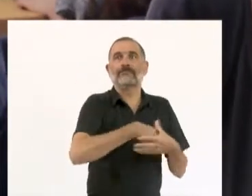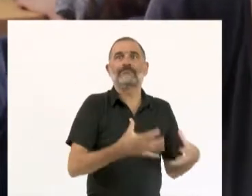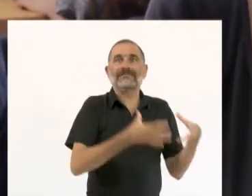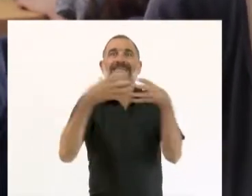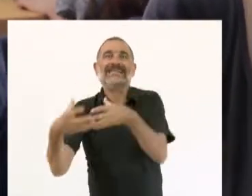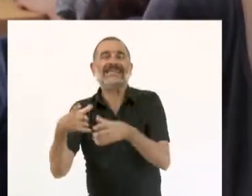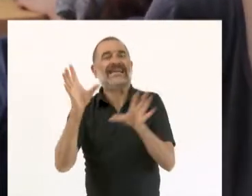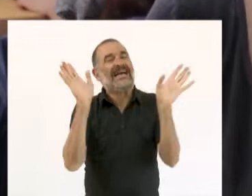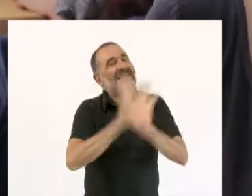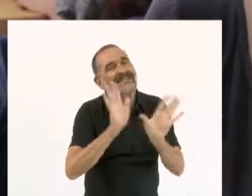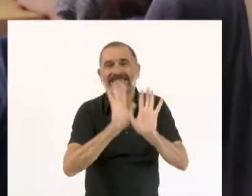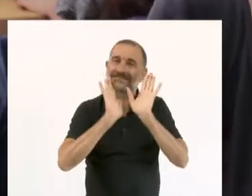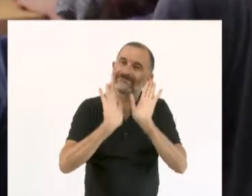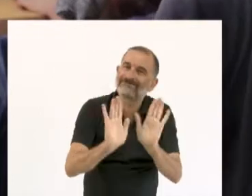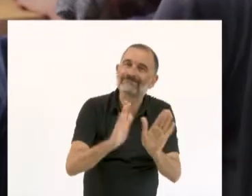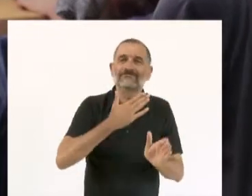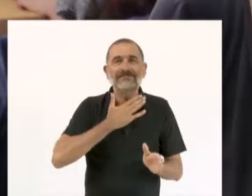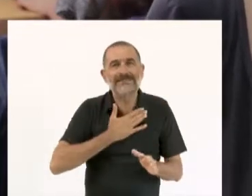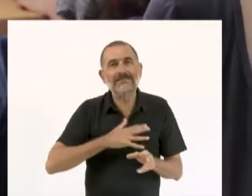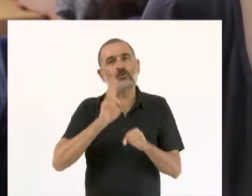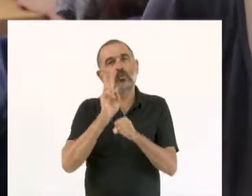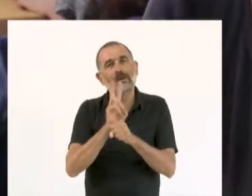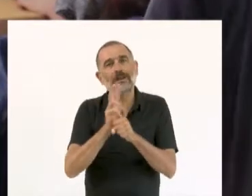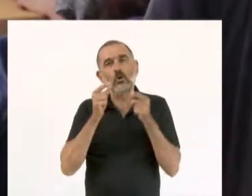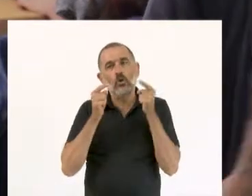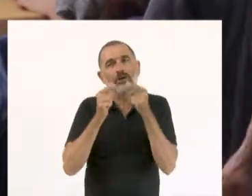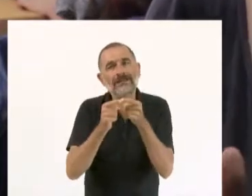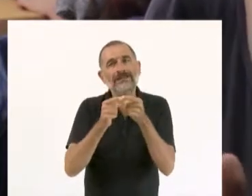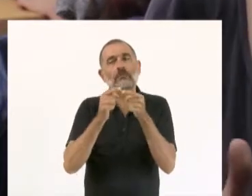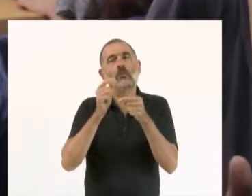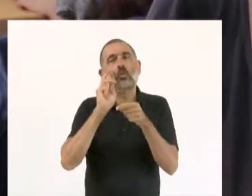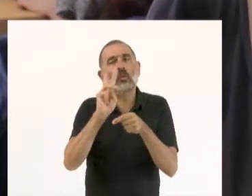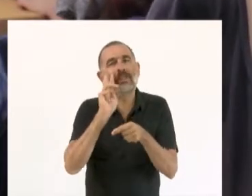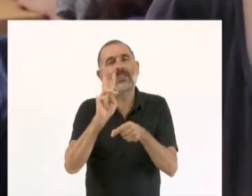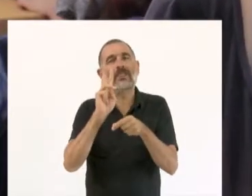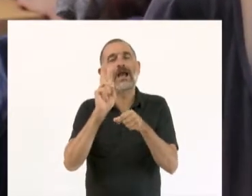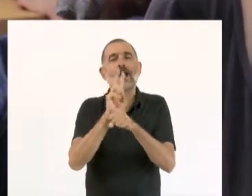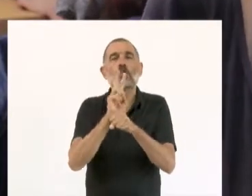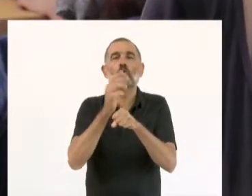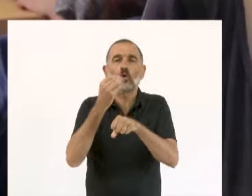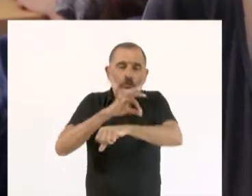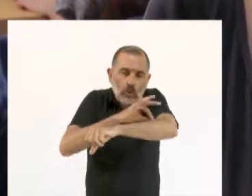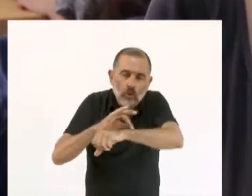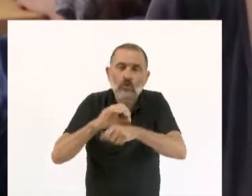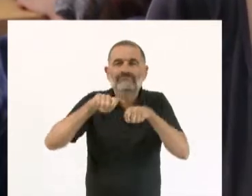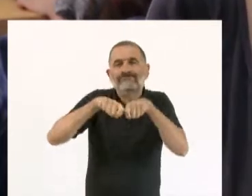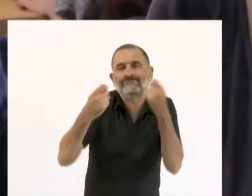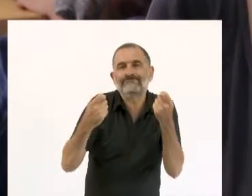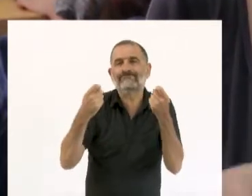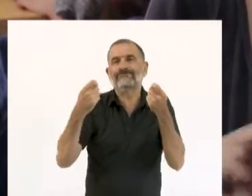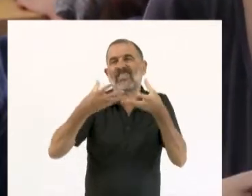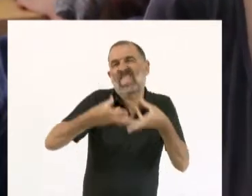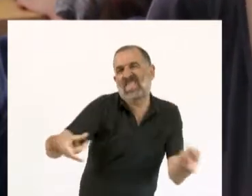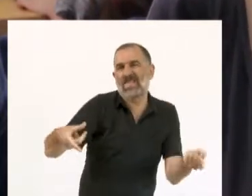algún material, punta de proyectil, lítico, se perdió y que está directamente asociado